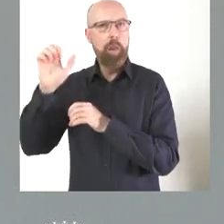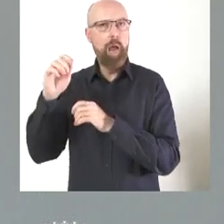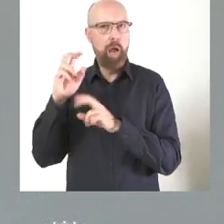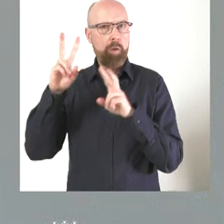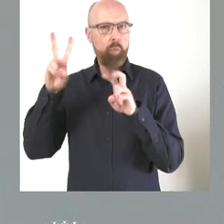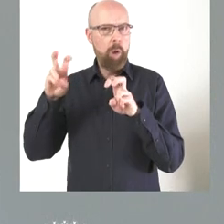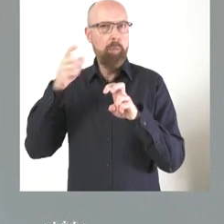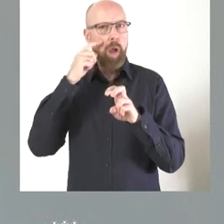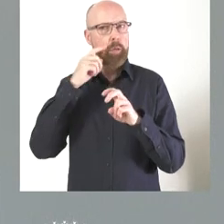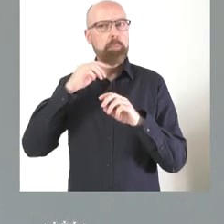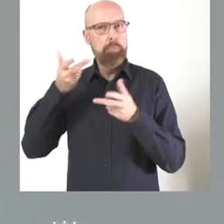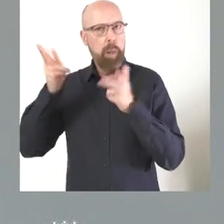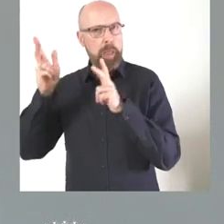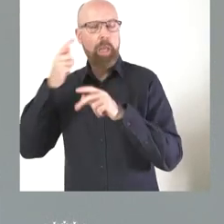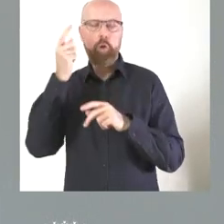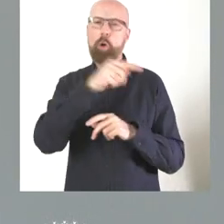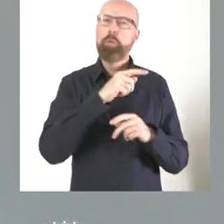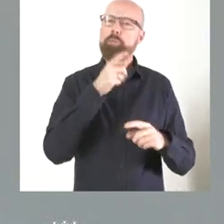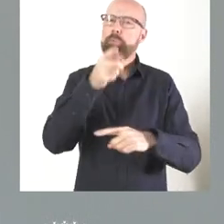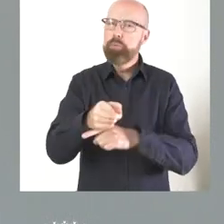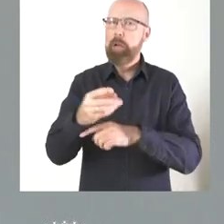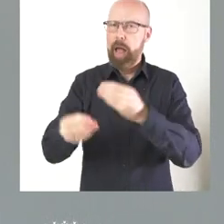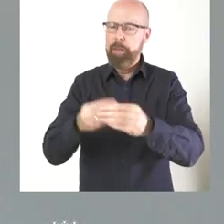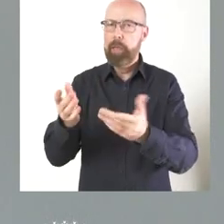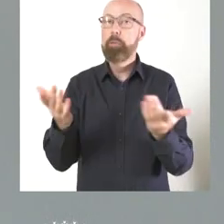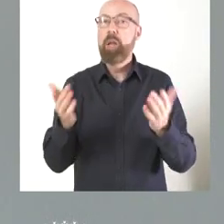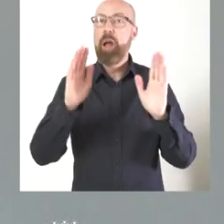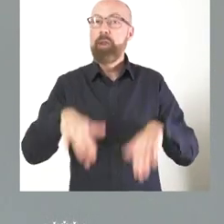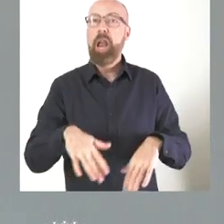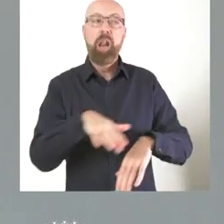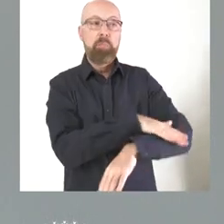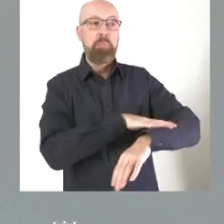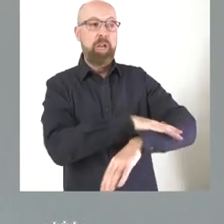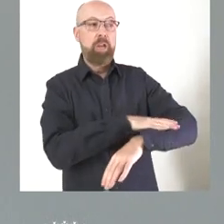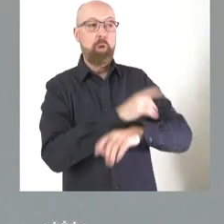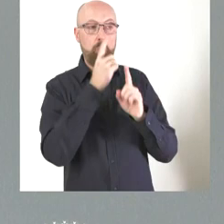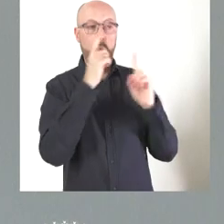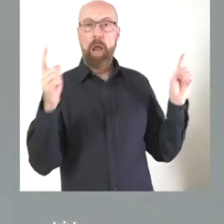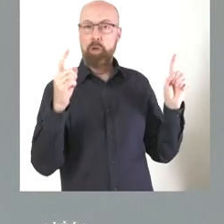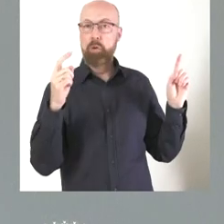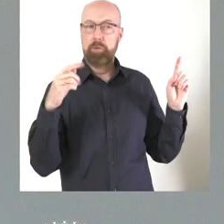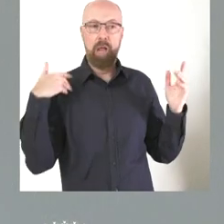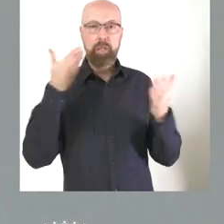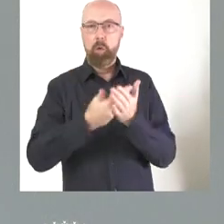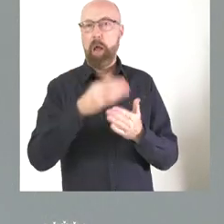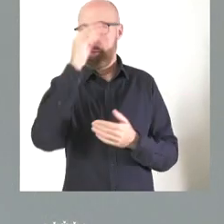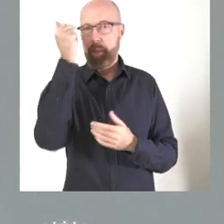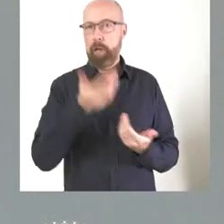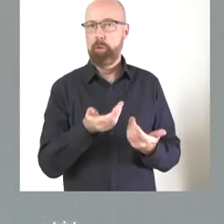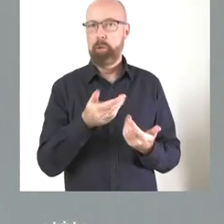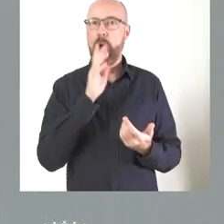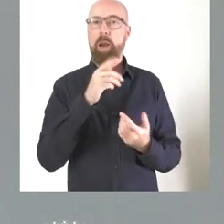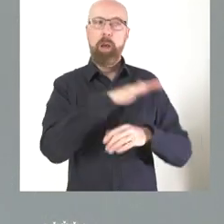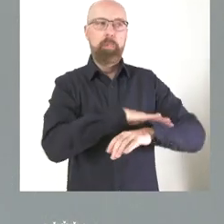ministros no dan cuenta de aquellos compromisos que se asumieron hace solo un año y solo vienen a criticar a la junta de castillón